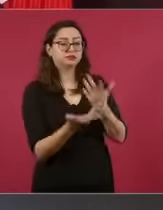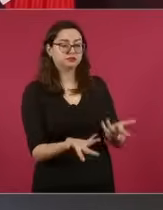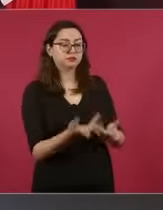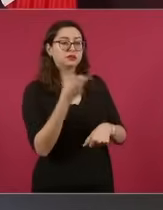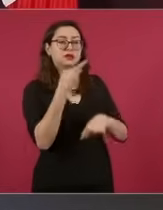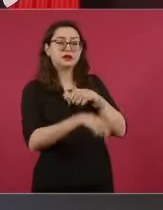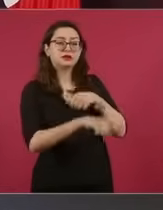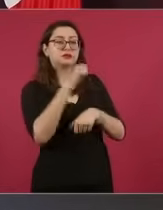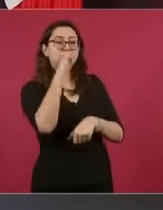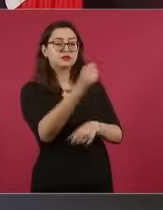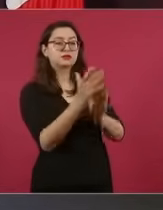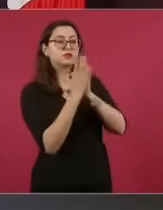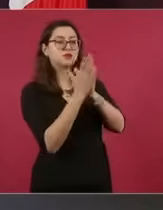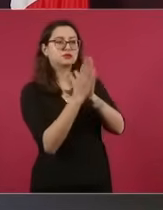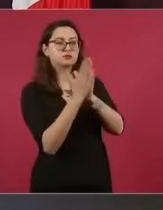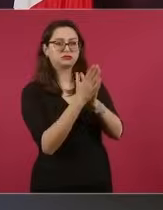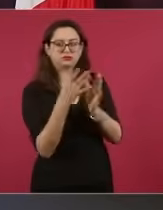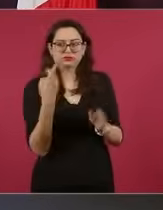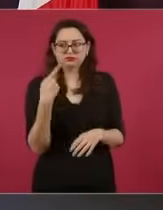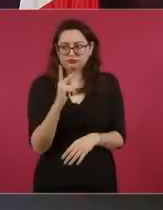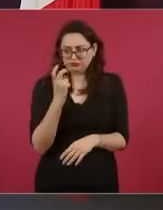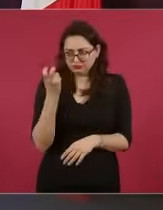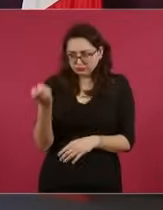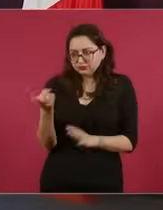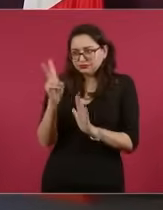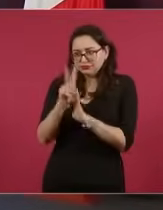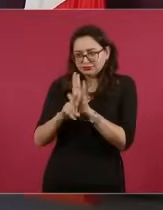daño, pero no sabemos